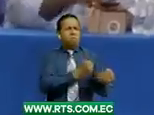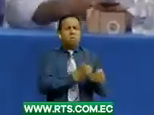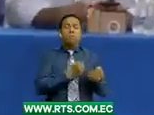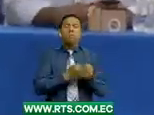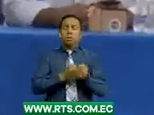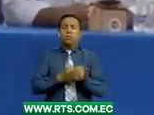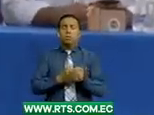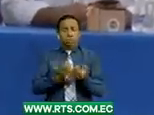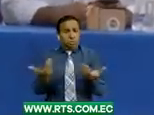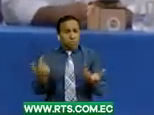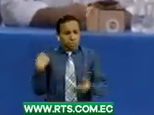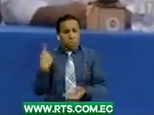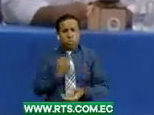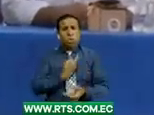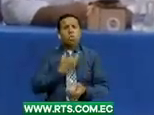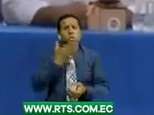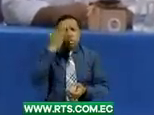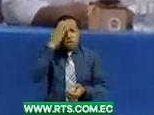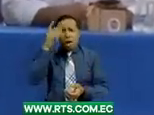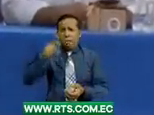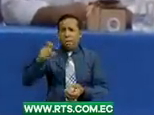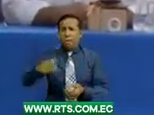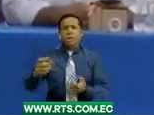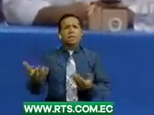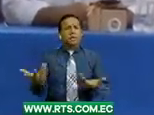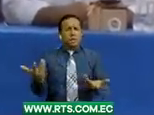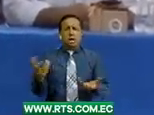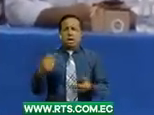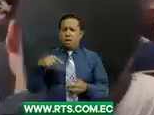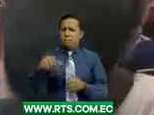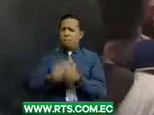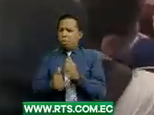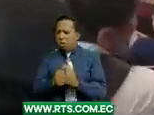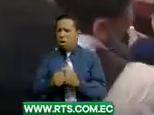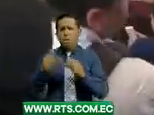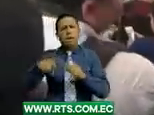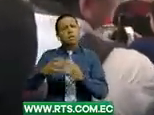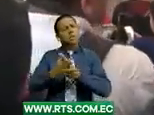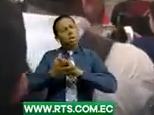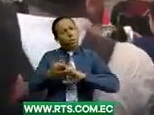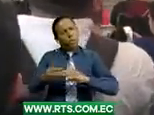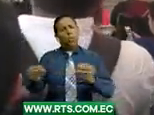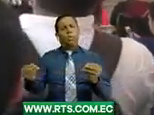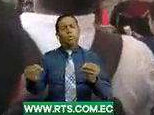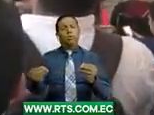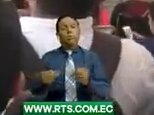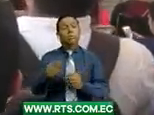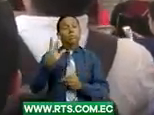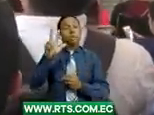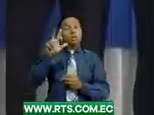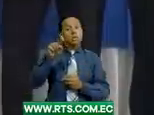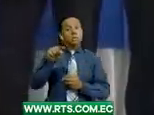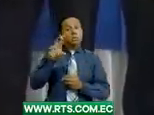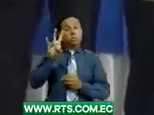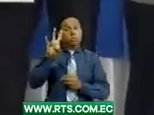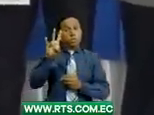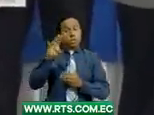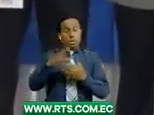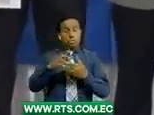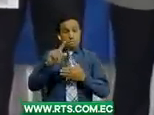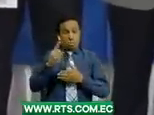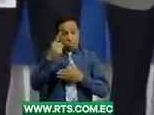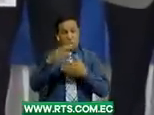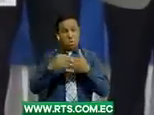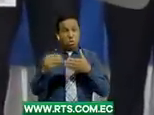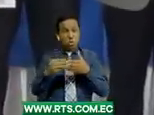que poner en su lugar y entender todos somos parte de la solución. 37.7 millones de dólares es la inversión para